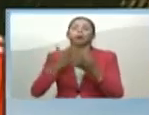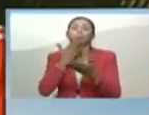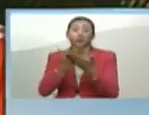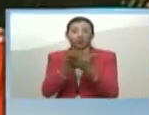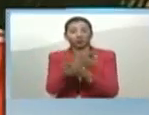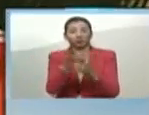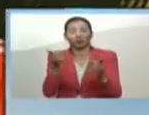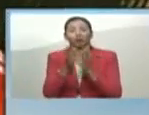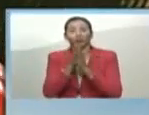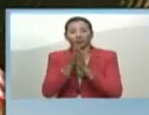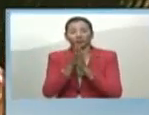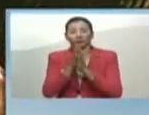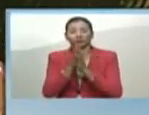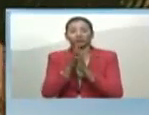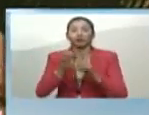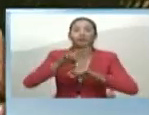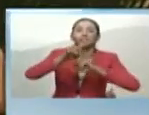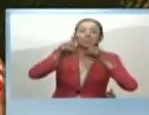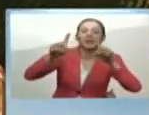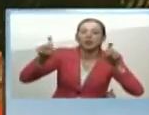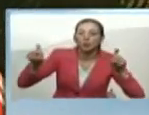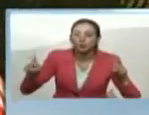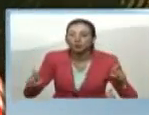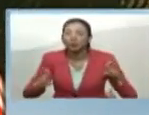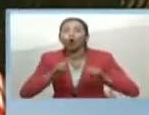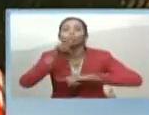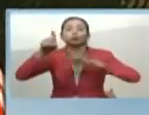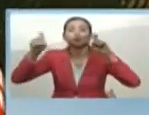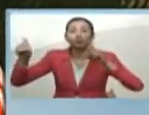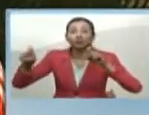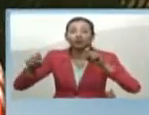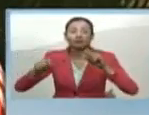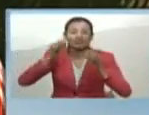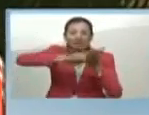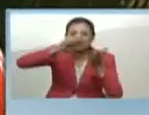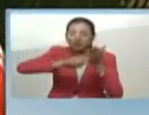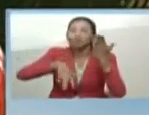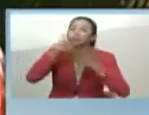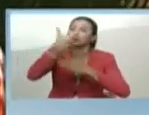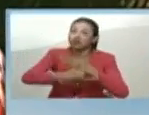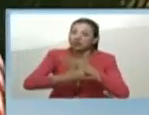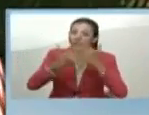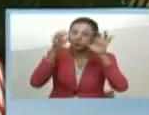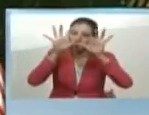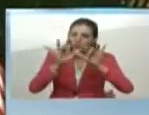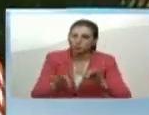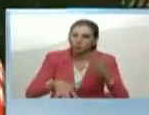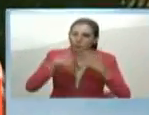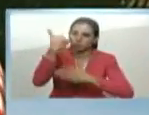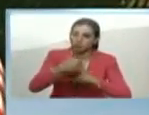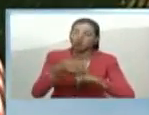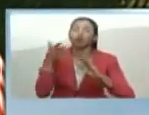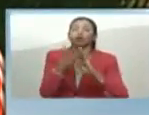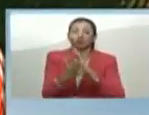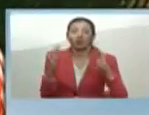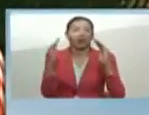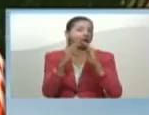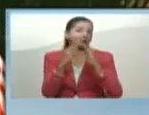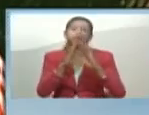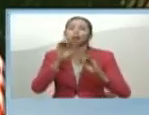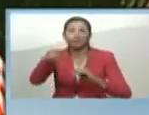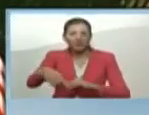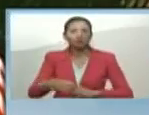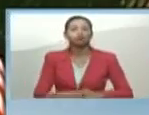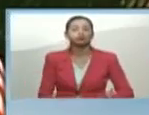ustedes la consulta y que vengan con proyectos concretos y sobre la vivienda eso es solo una orden que hay que dar